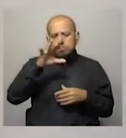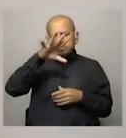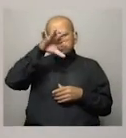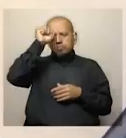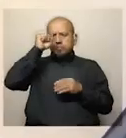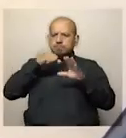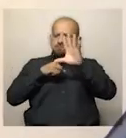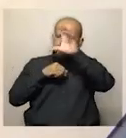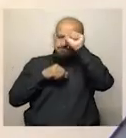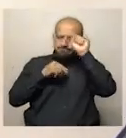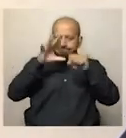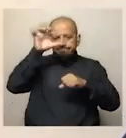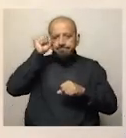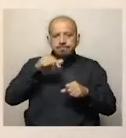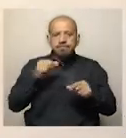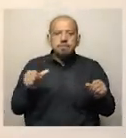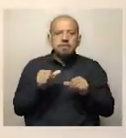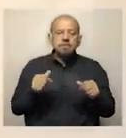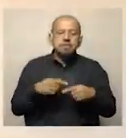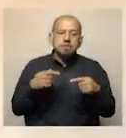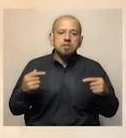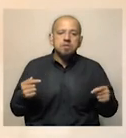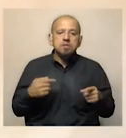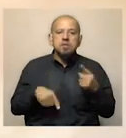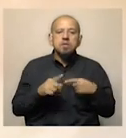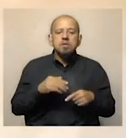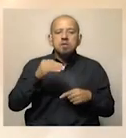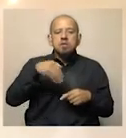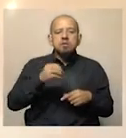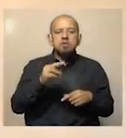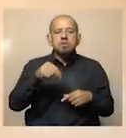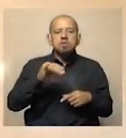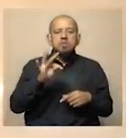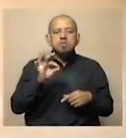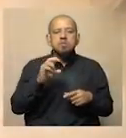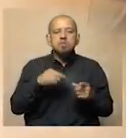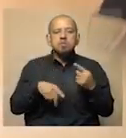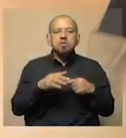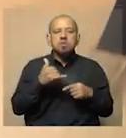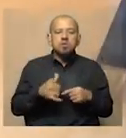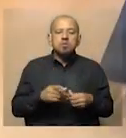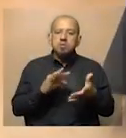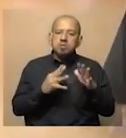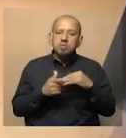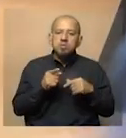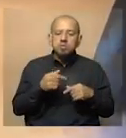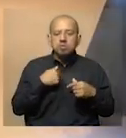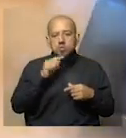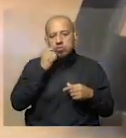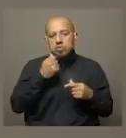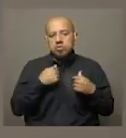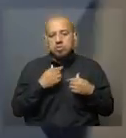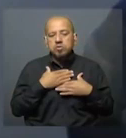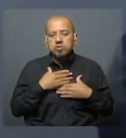entonces uno hace lo que le gusta en ese sentido, ¿no? Y el monitor también tiene un formato de programa que es la que nos gusta a nosotros.